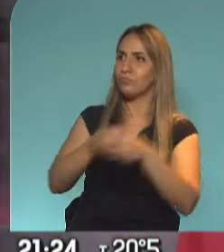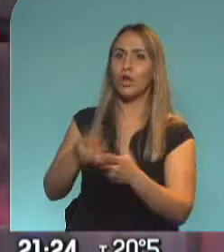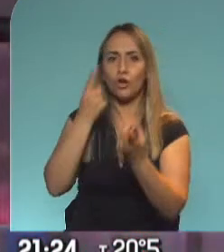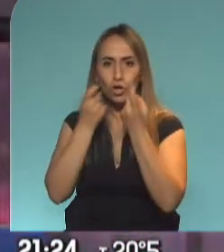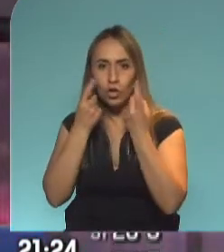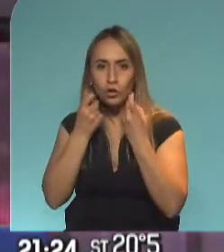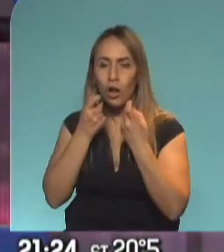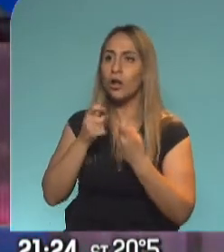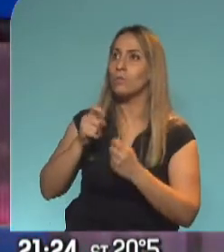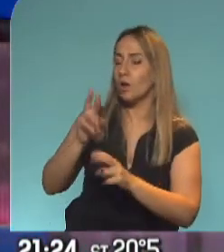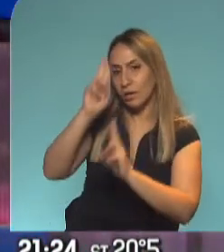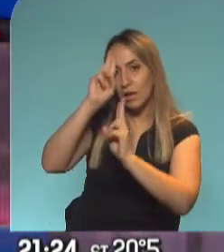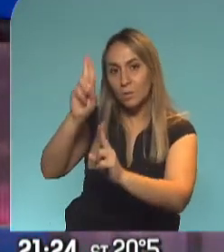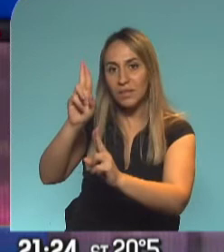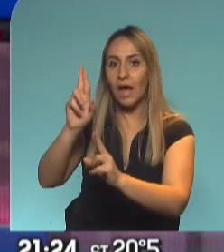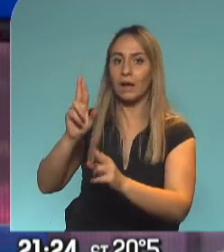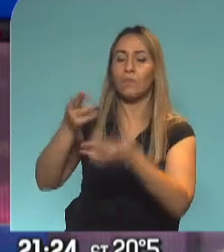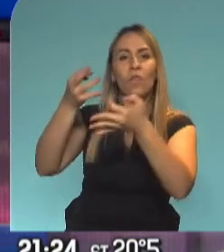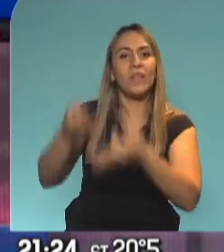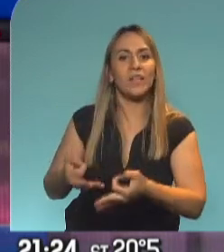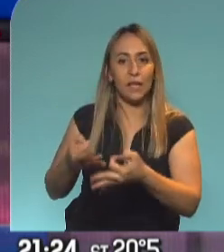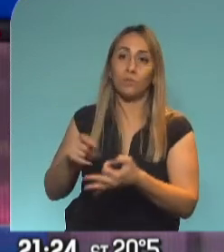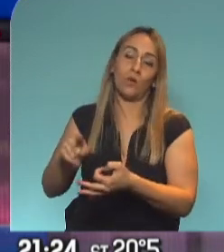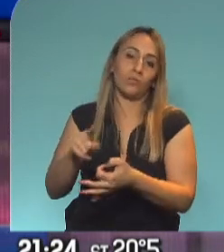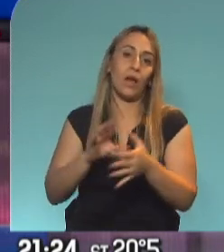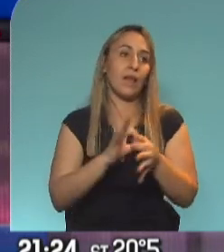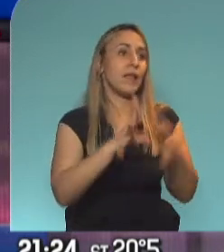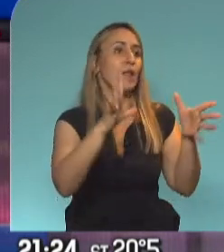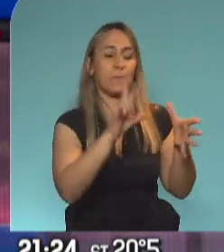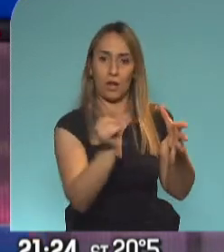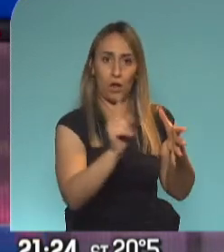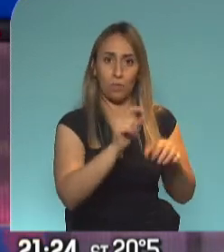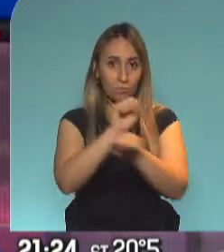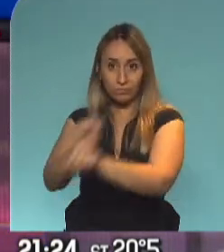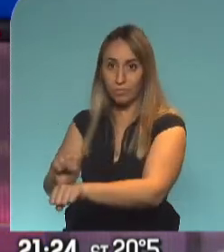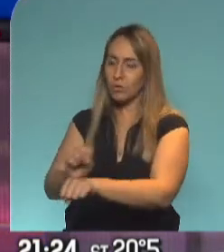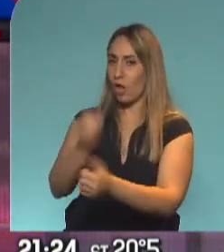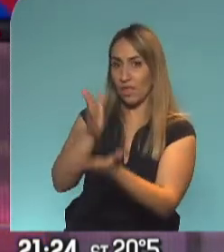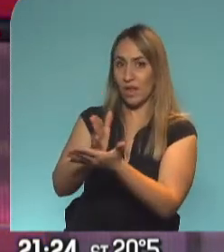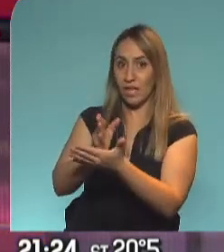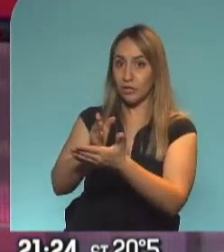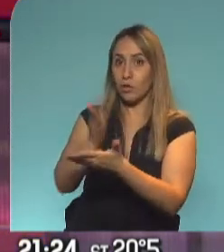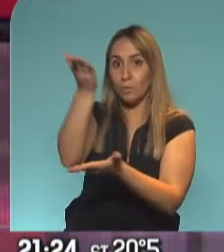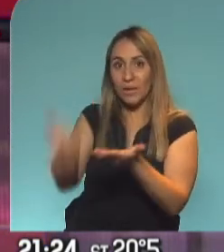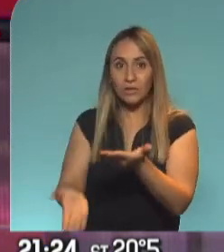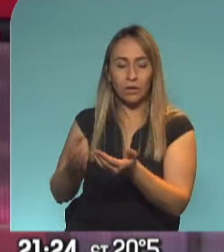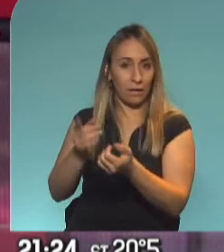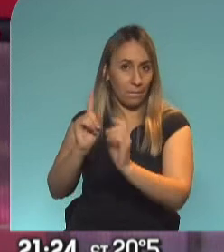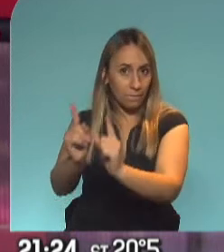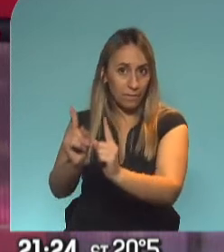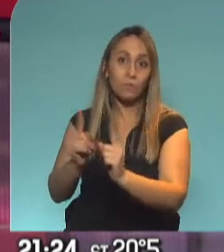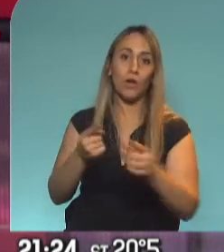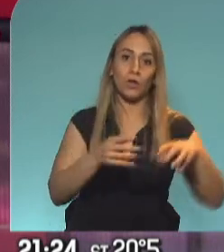que pierden el derecho a la libertad, pero conservan todos los otros derechos como seres humanos, a esos